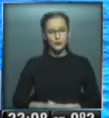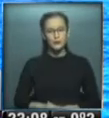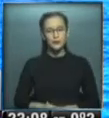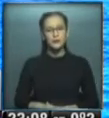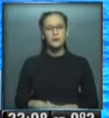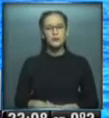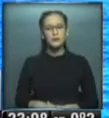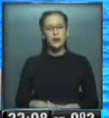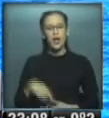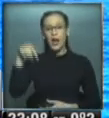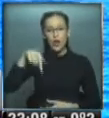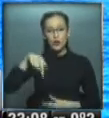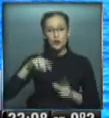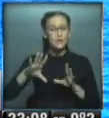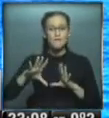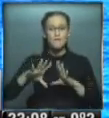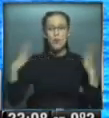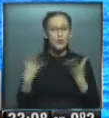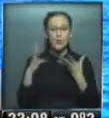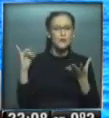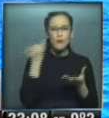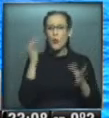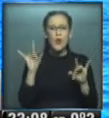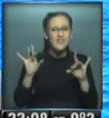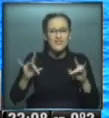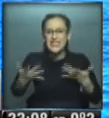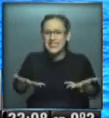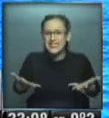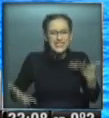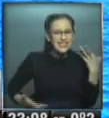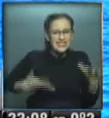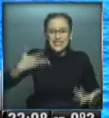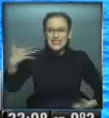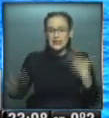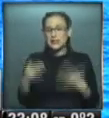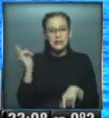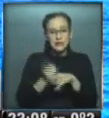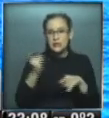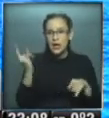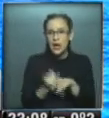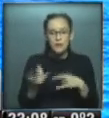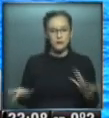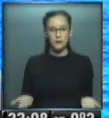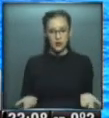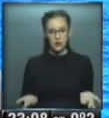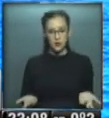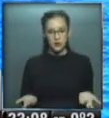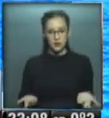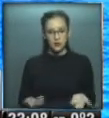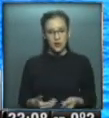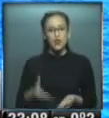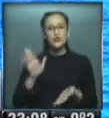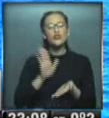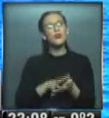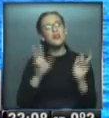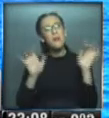En un mundo muy conflictivo, en un mundo cada vez más difícil, no solamente desde el concepto de la